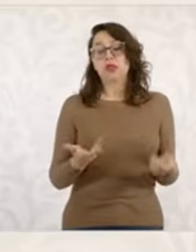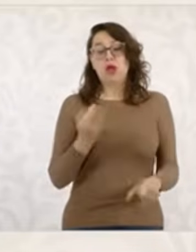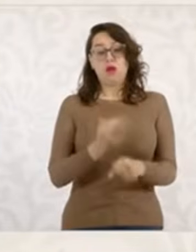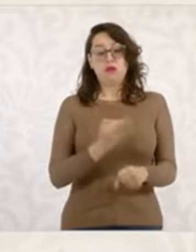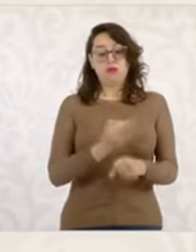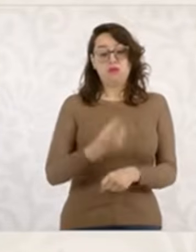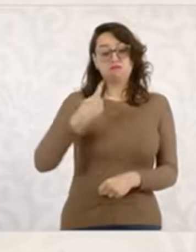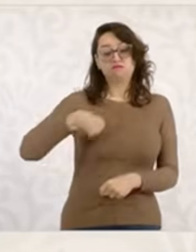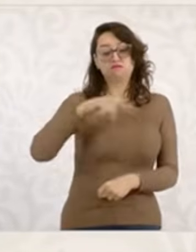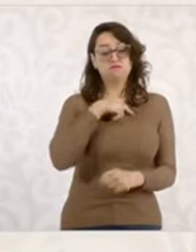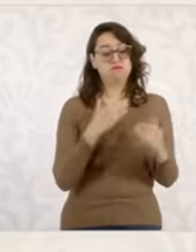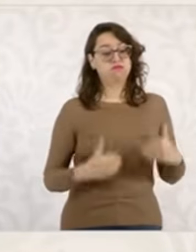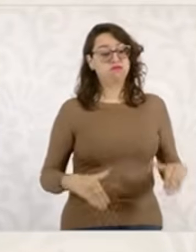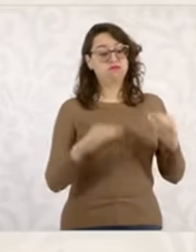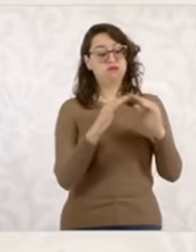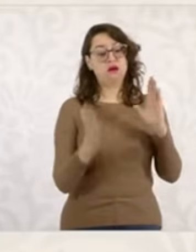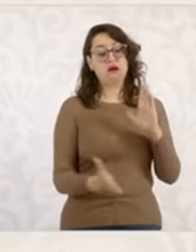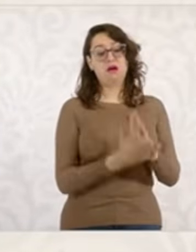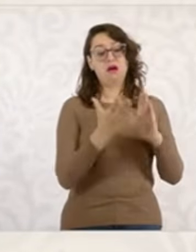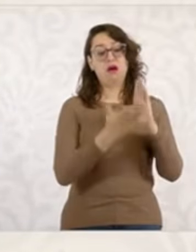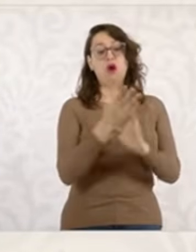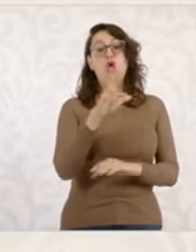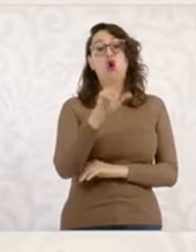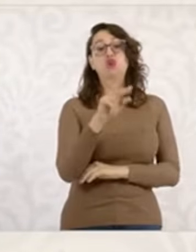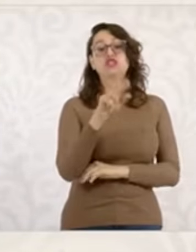las familias y un prototipo especial